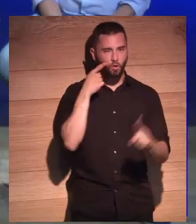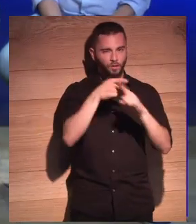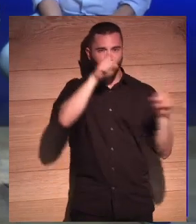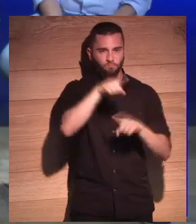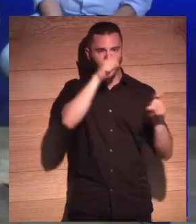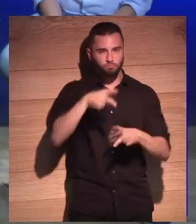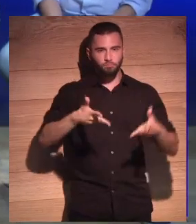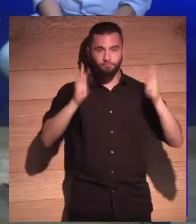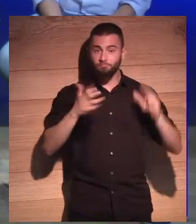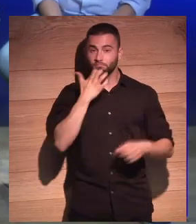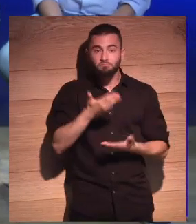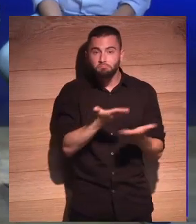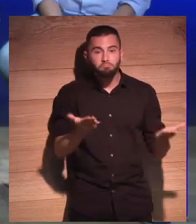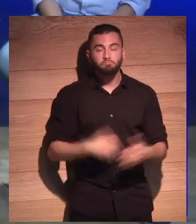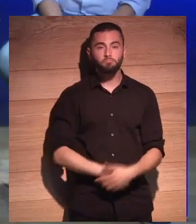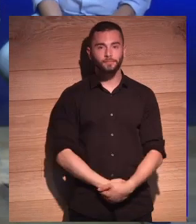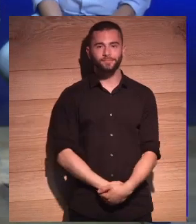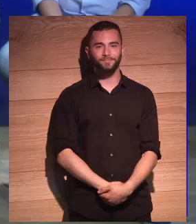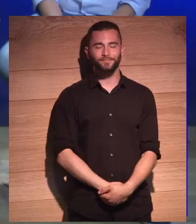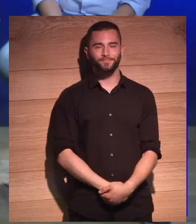pregunta, por allí.